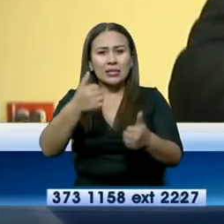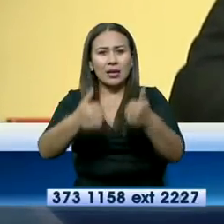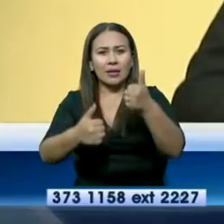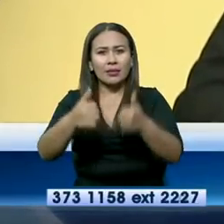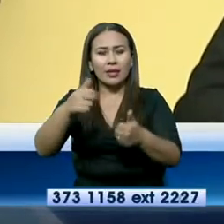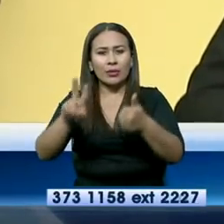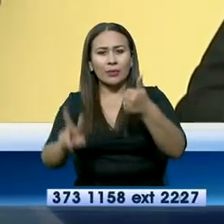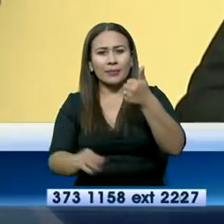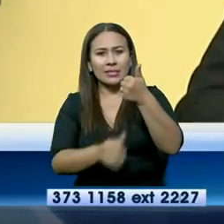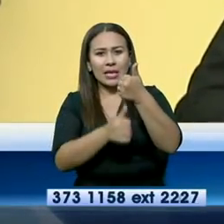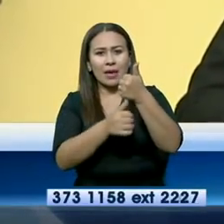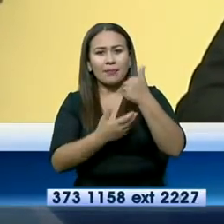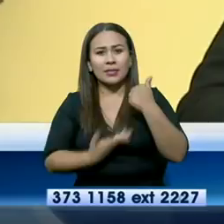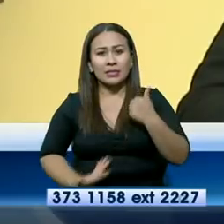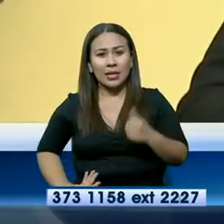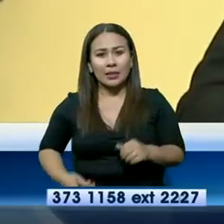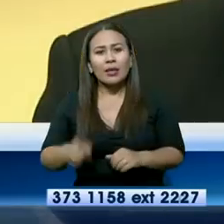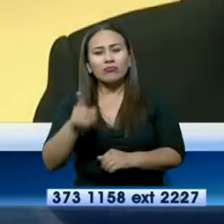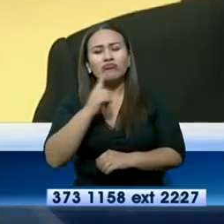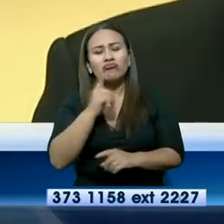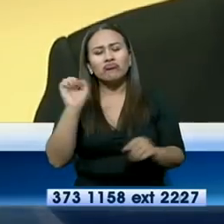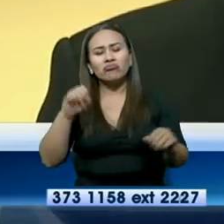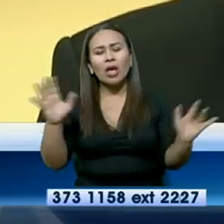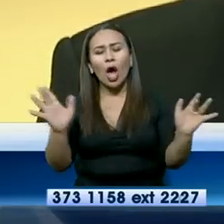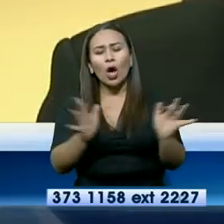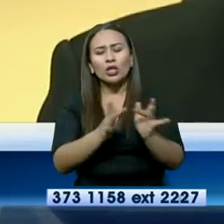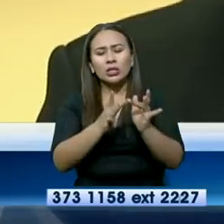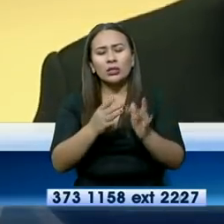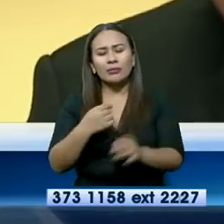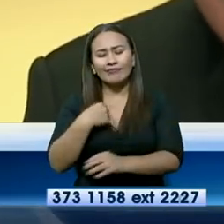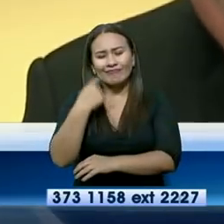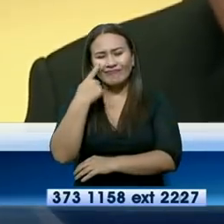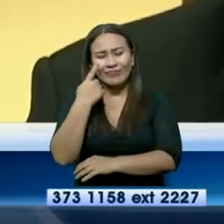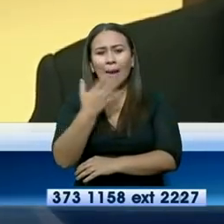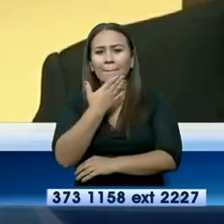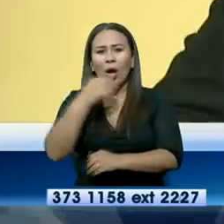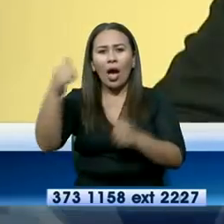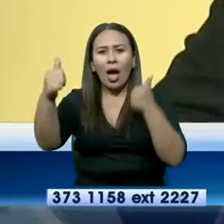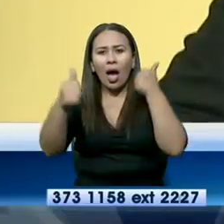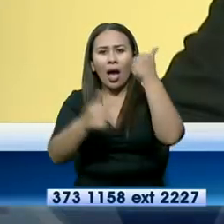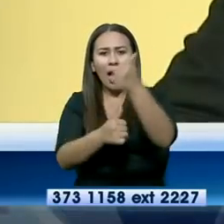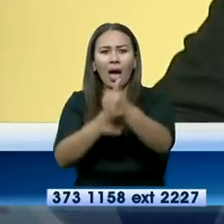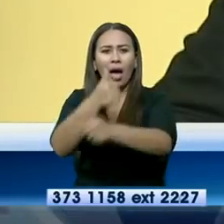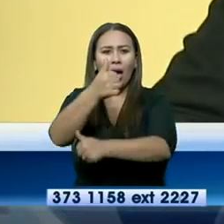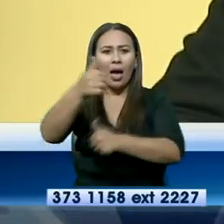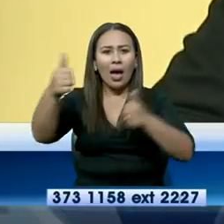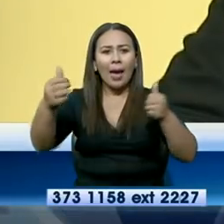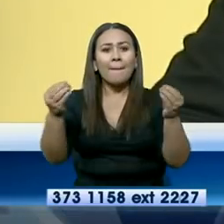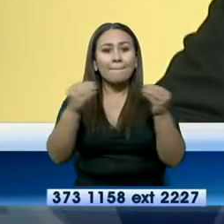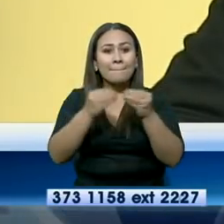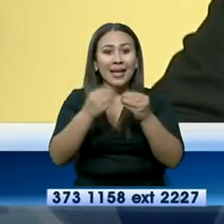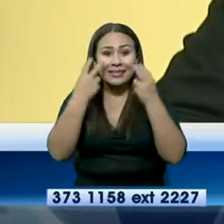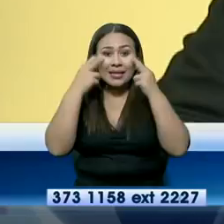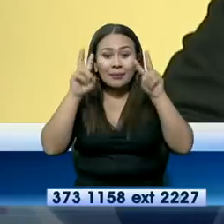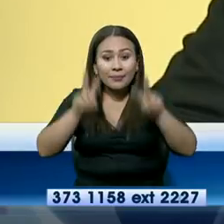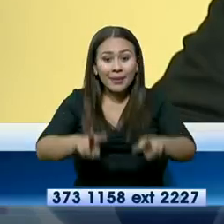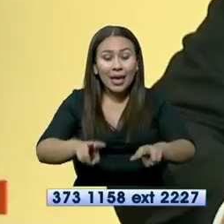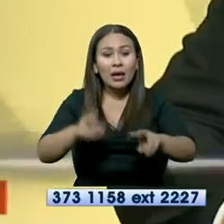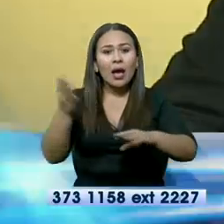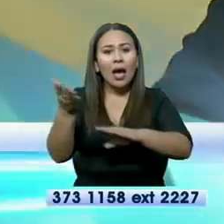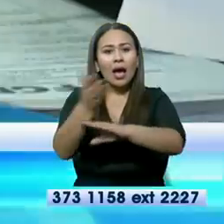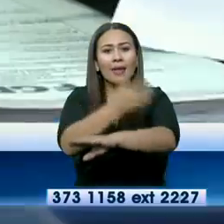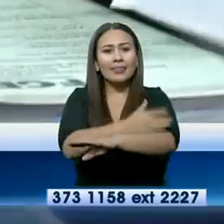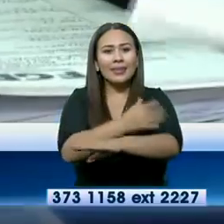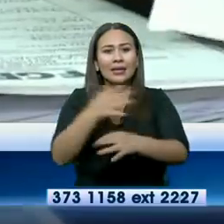elecciones, comparte criterio con Arteaga. Argumenta que con la alternabilidad se está haciendo prevalecer lo que se acordó en la Organización de